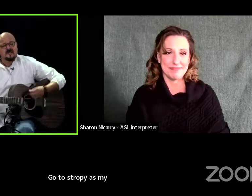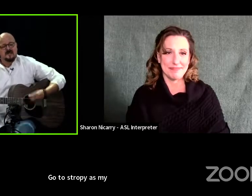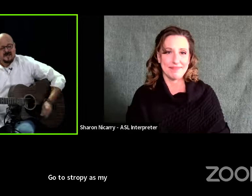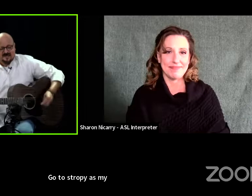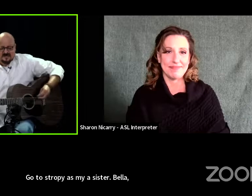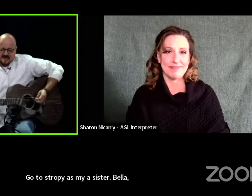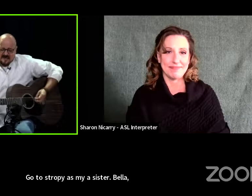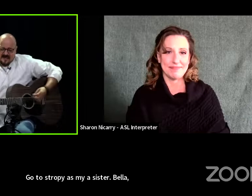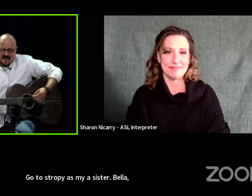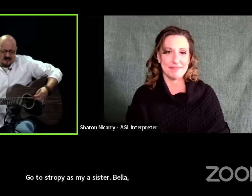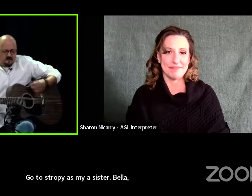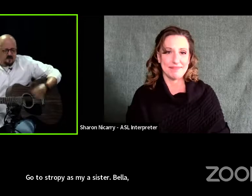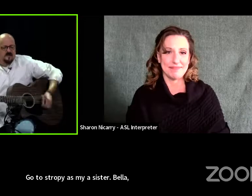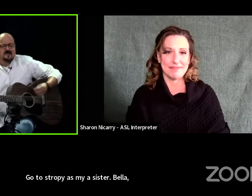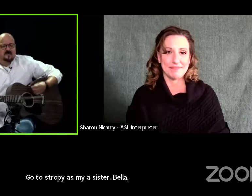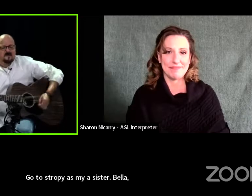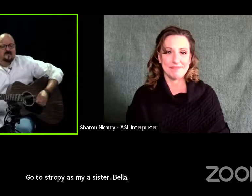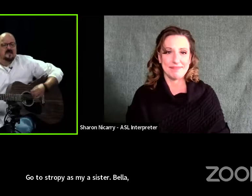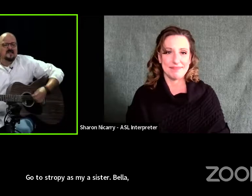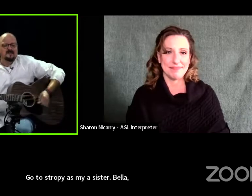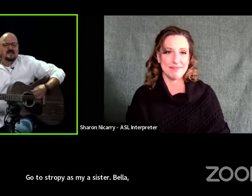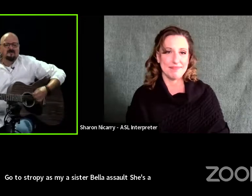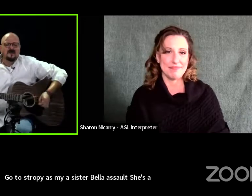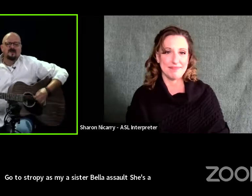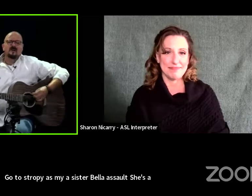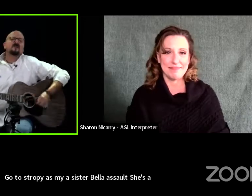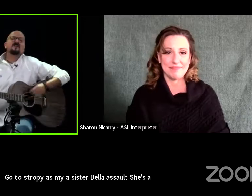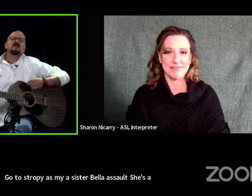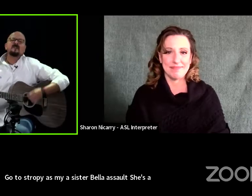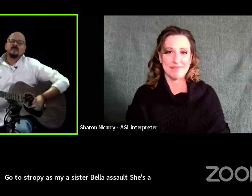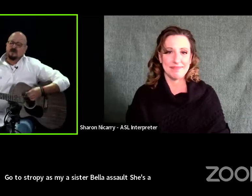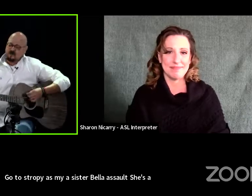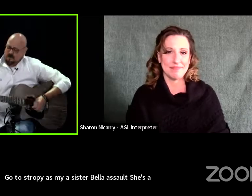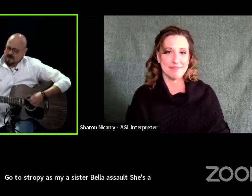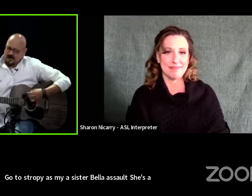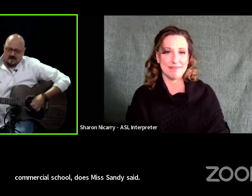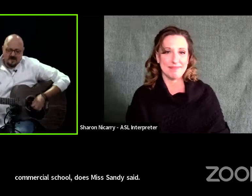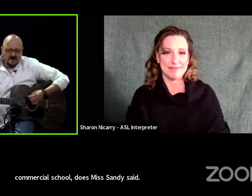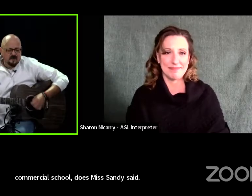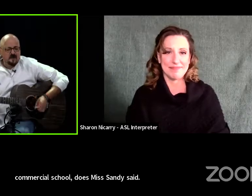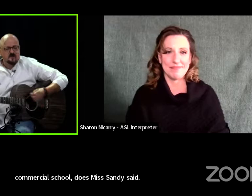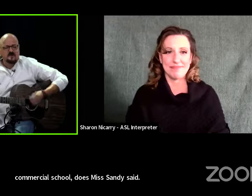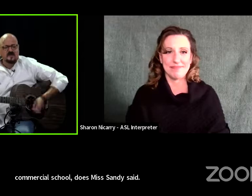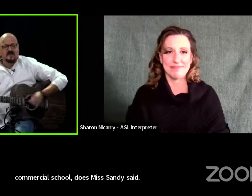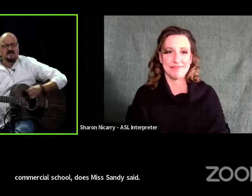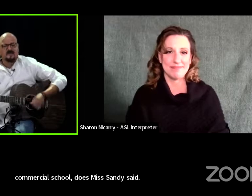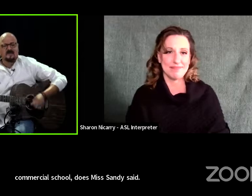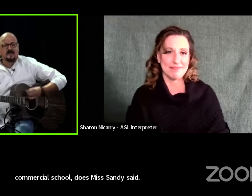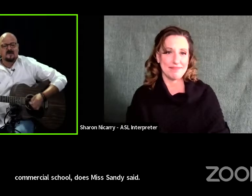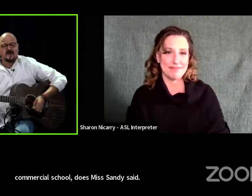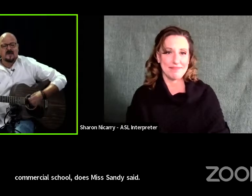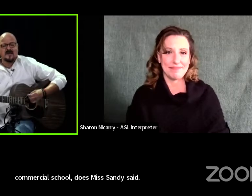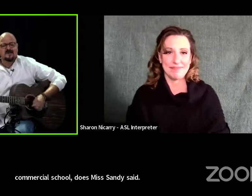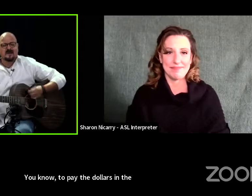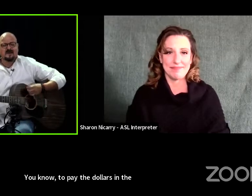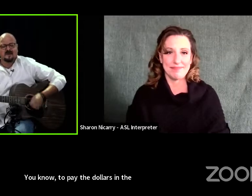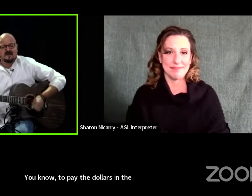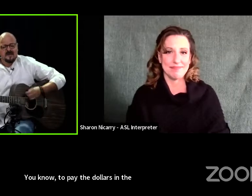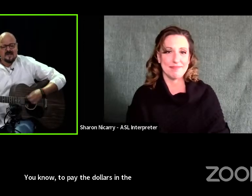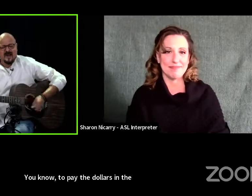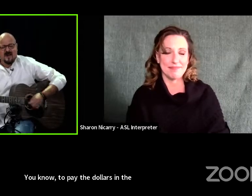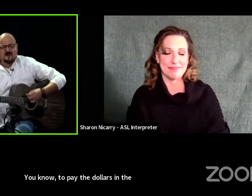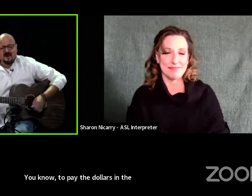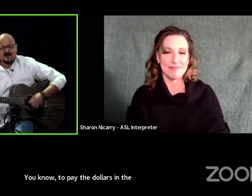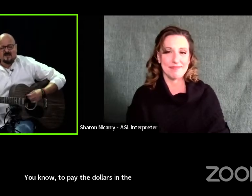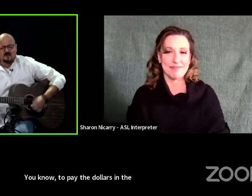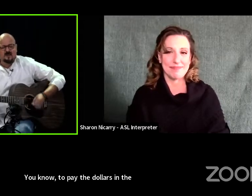pedazos. Si sacamos cuentas me sales debiendo. Yo te di de todo y sin remordimiento,